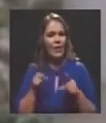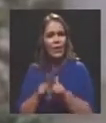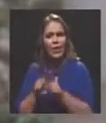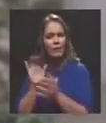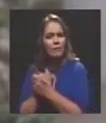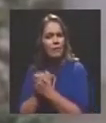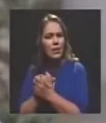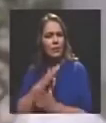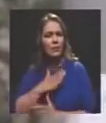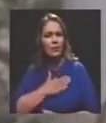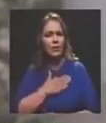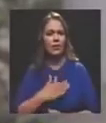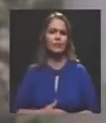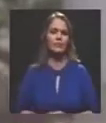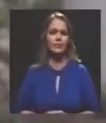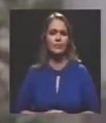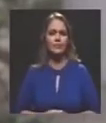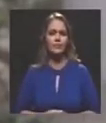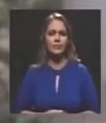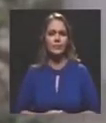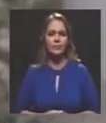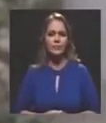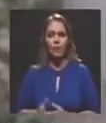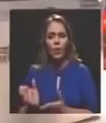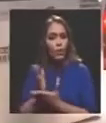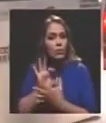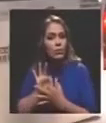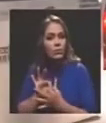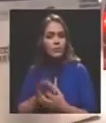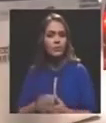amigo, mi compañero.